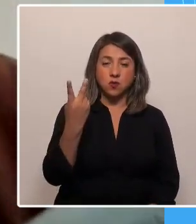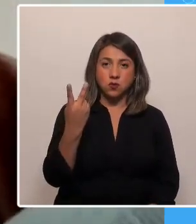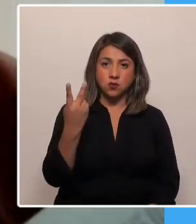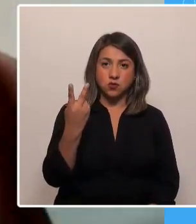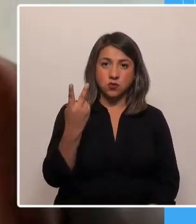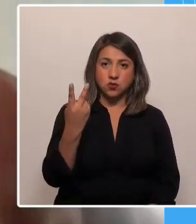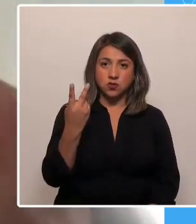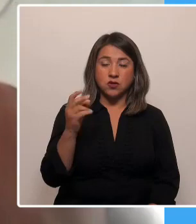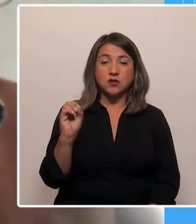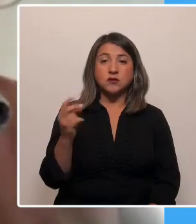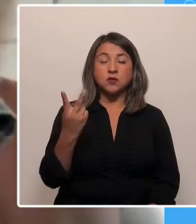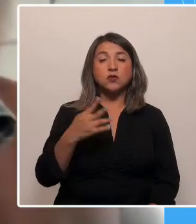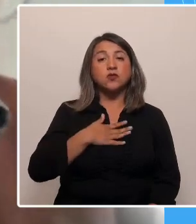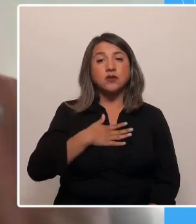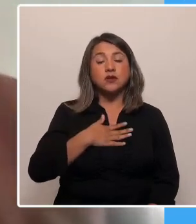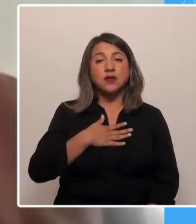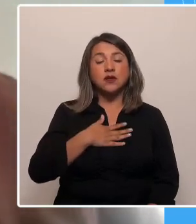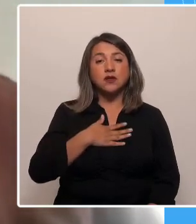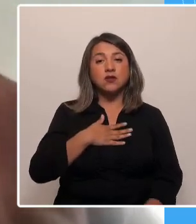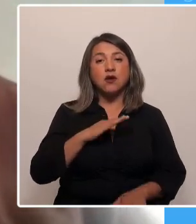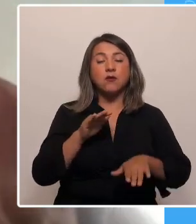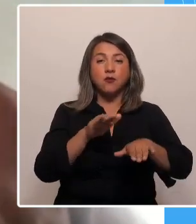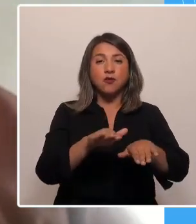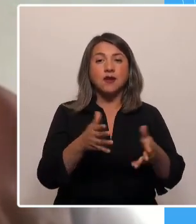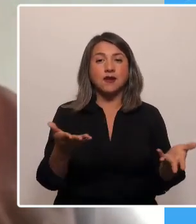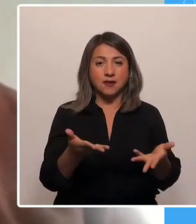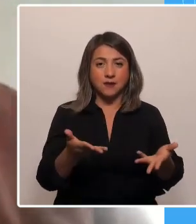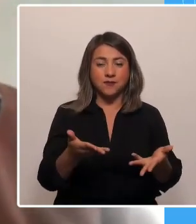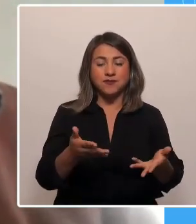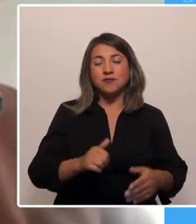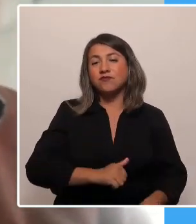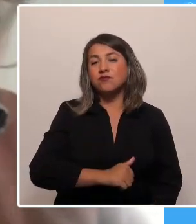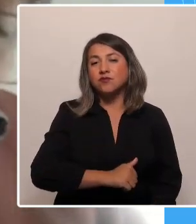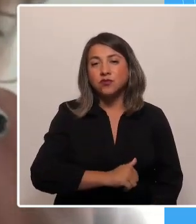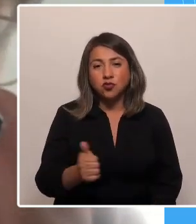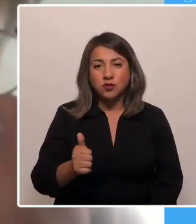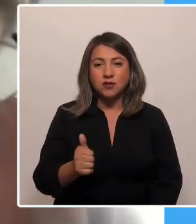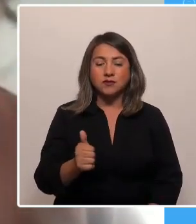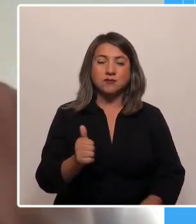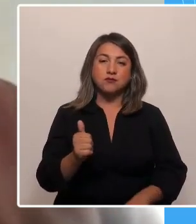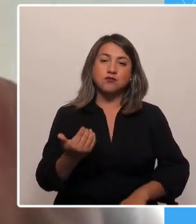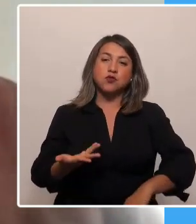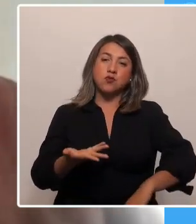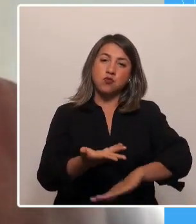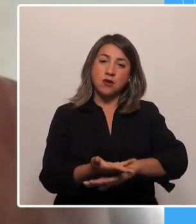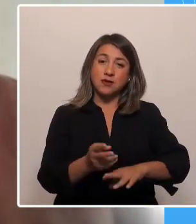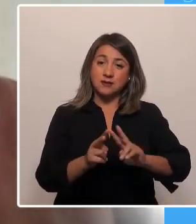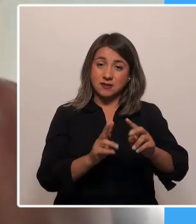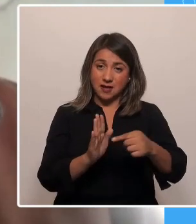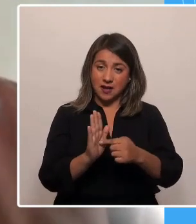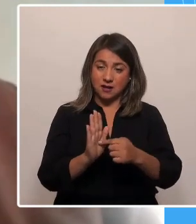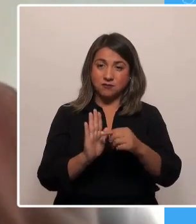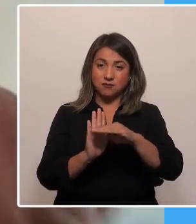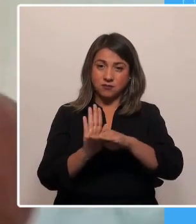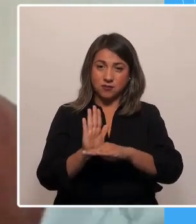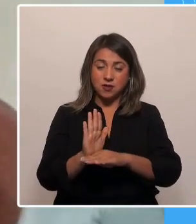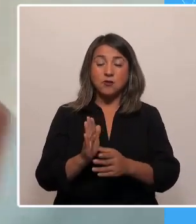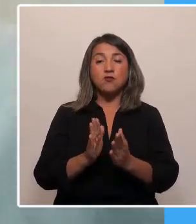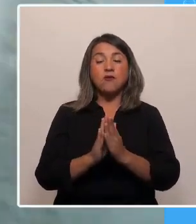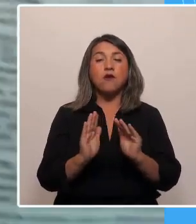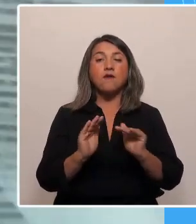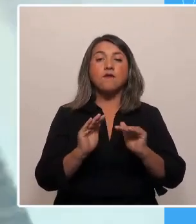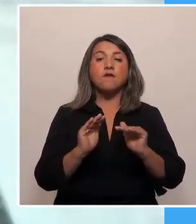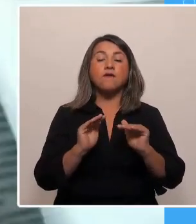Segundo, quiero adherir en general a todas las propuestas que se hacen acá, con lo que llamo a votar